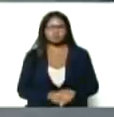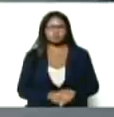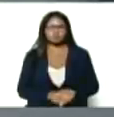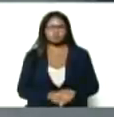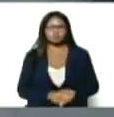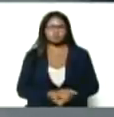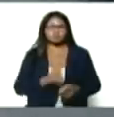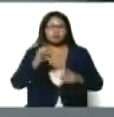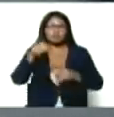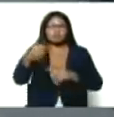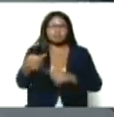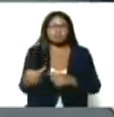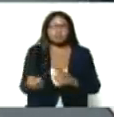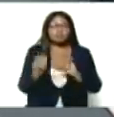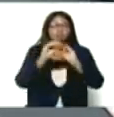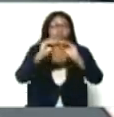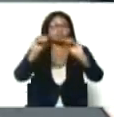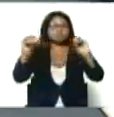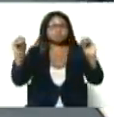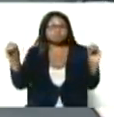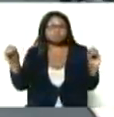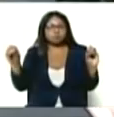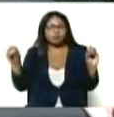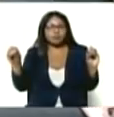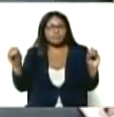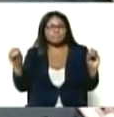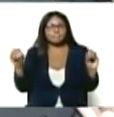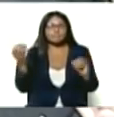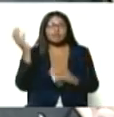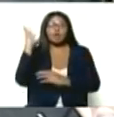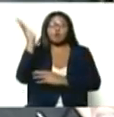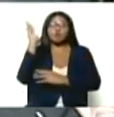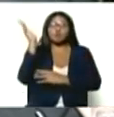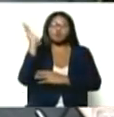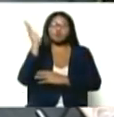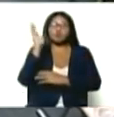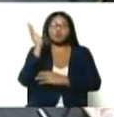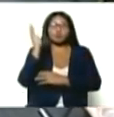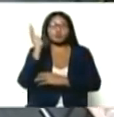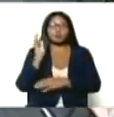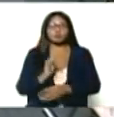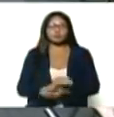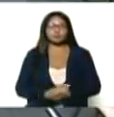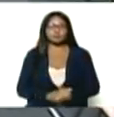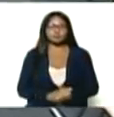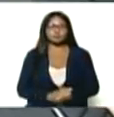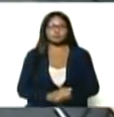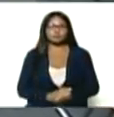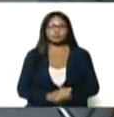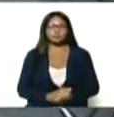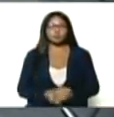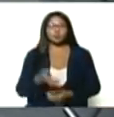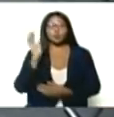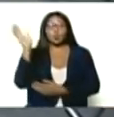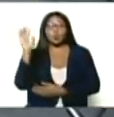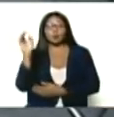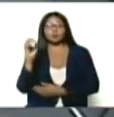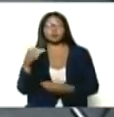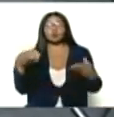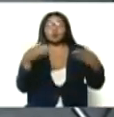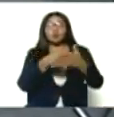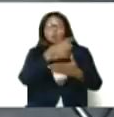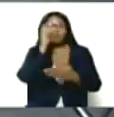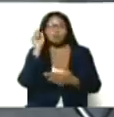Después convocamos al Congreso Conjunto del Partido Socialista Unido de Venezuela,